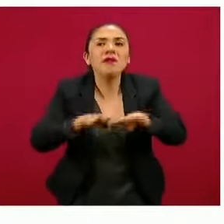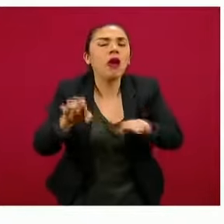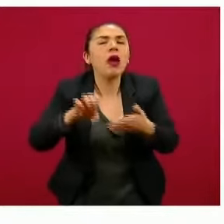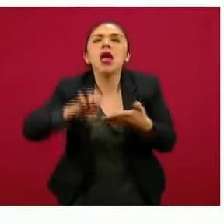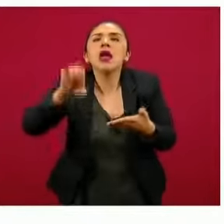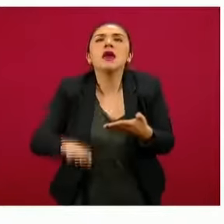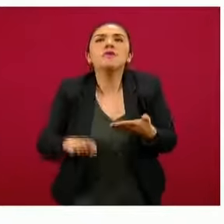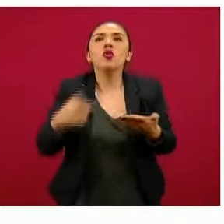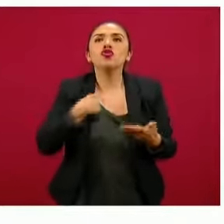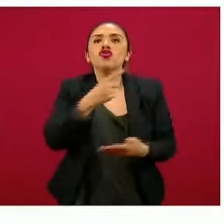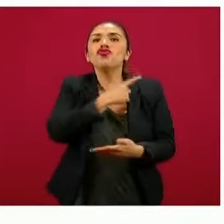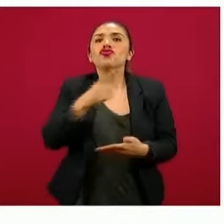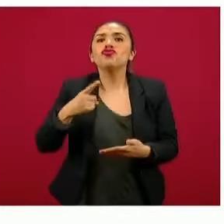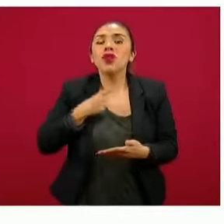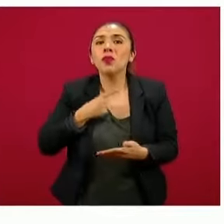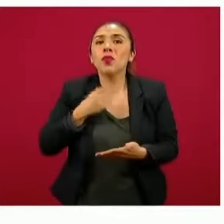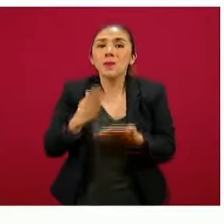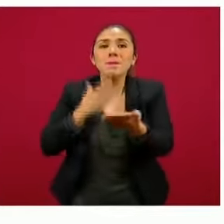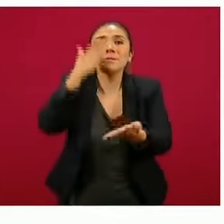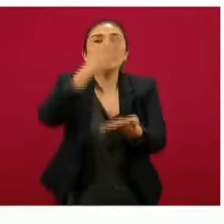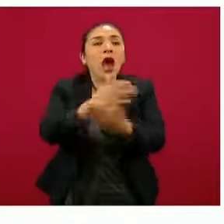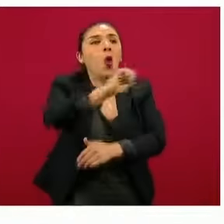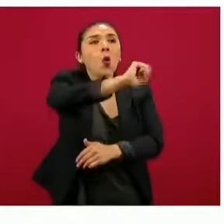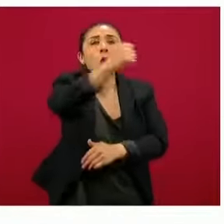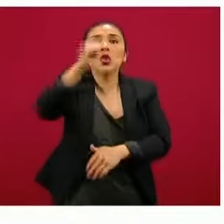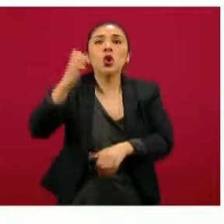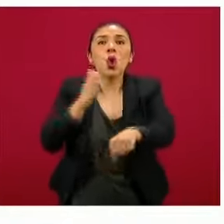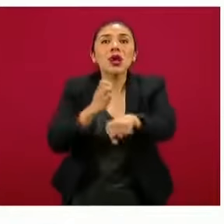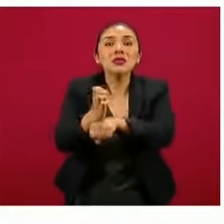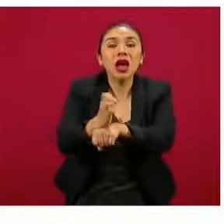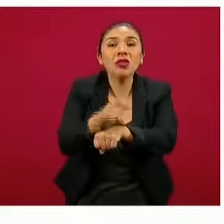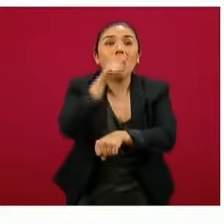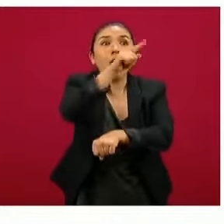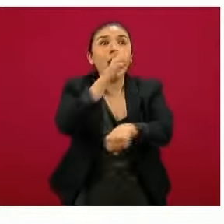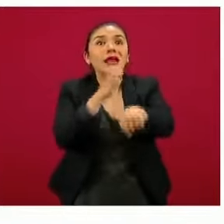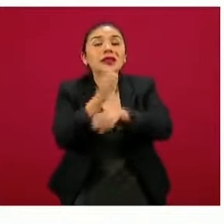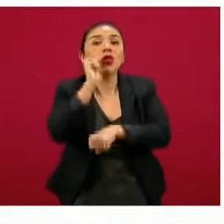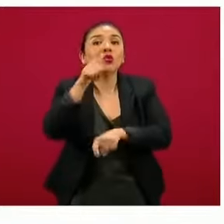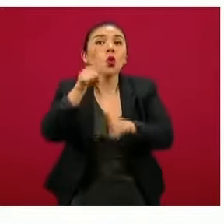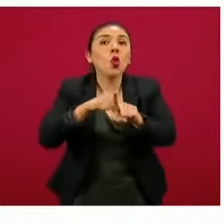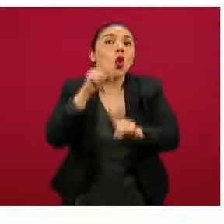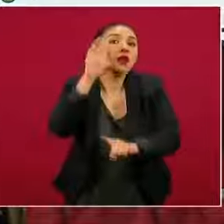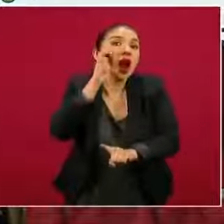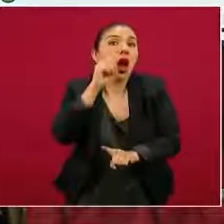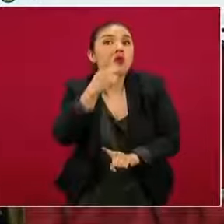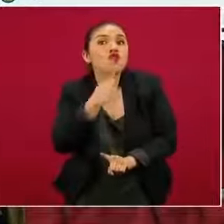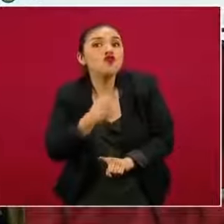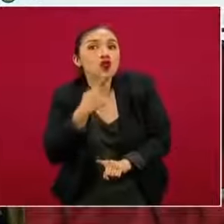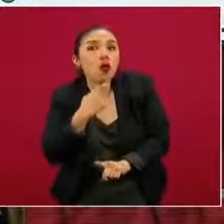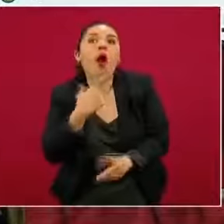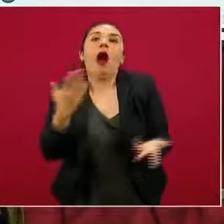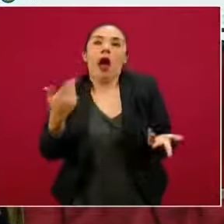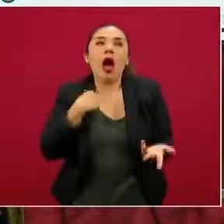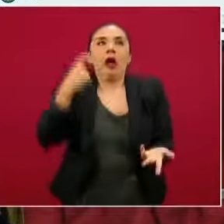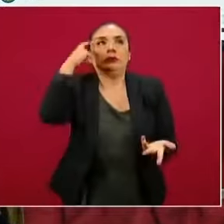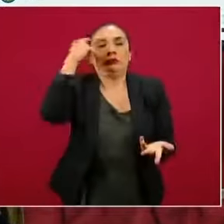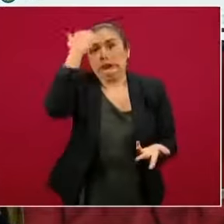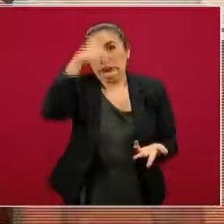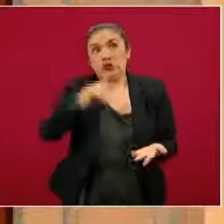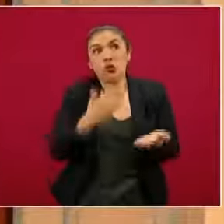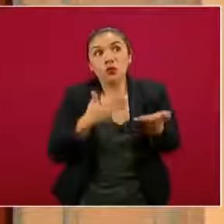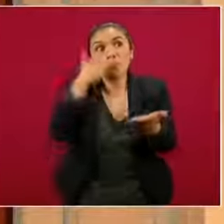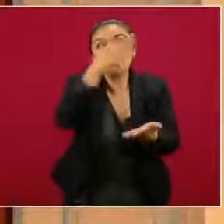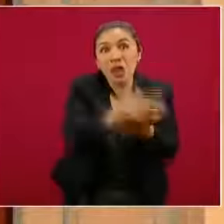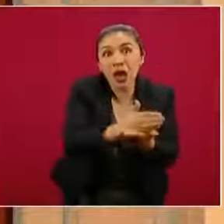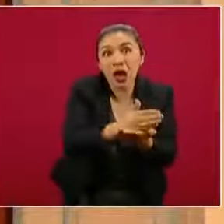que movilizarme a alguno de los otros estados y estos están en naranja o en rojo, entonces tengo que tener consciente que al lugar al que voy, si